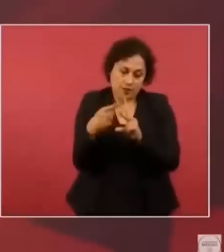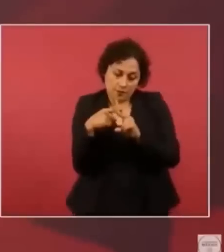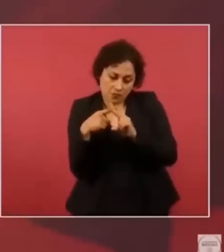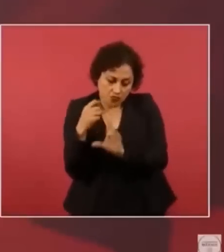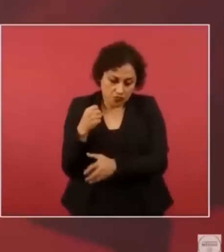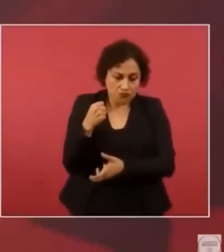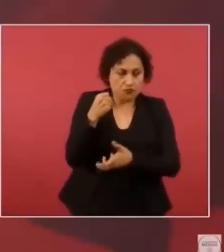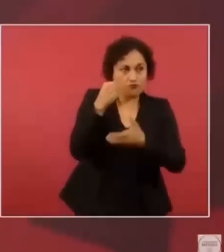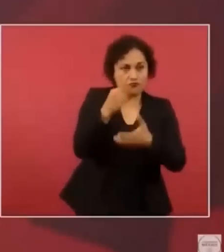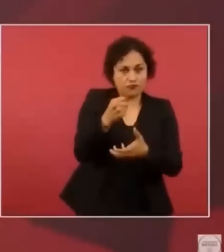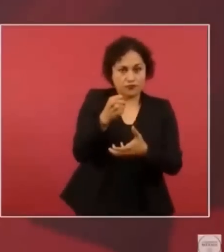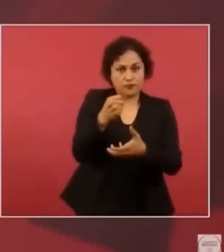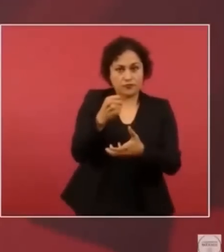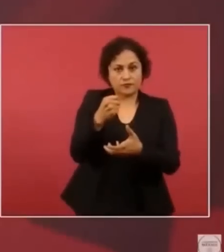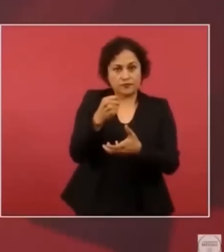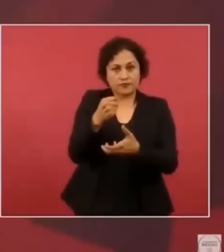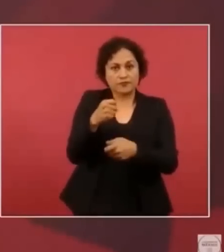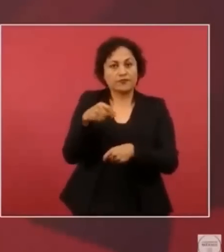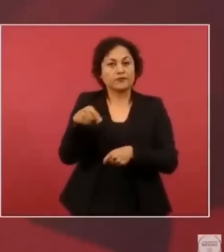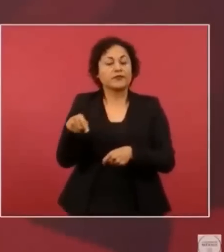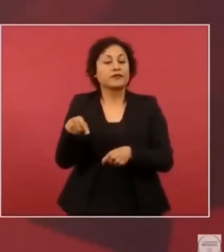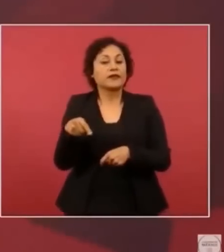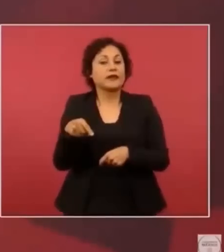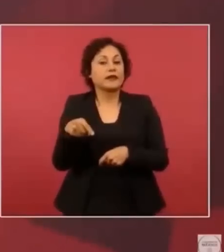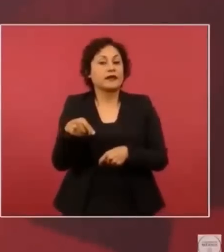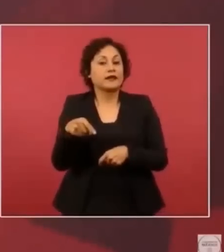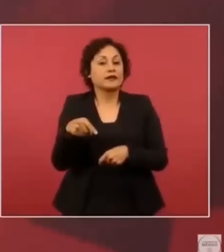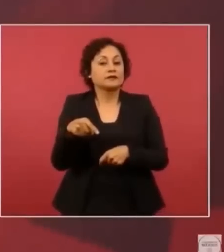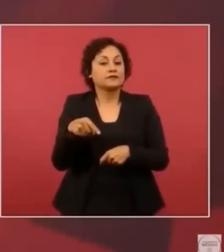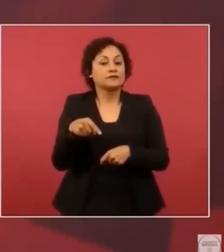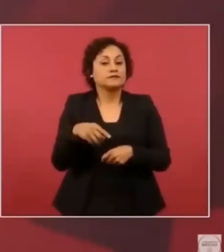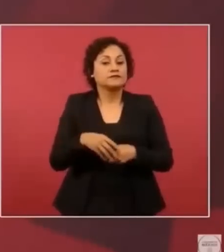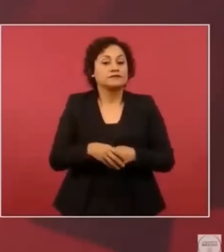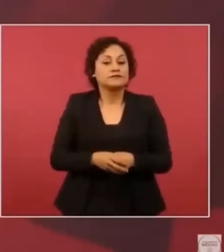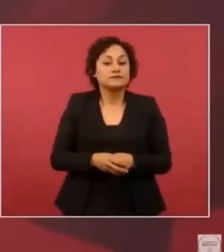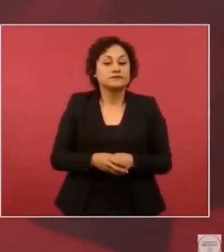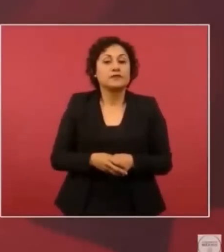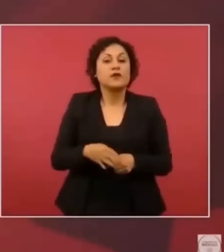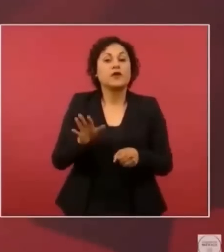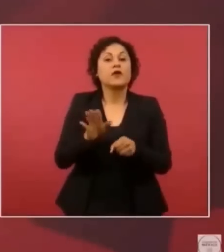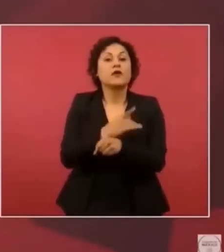dar una suspensión, porque no acepta la ley